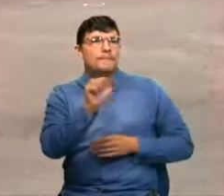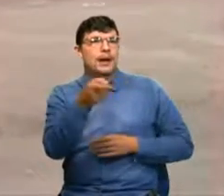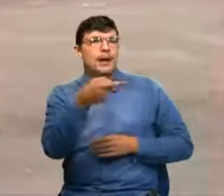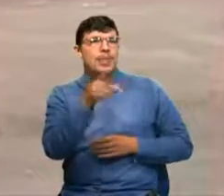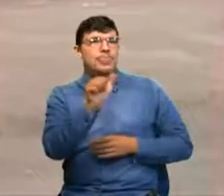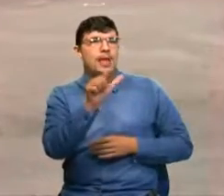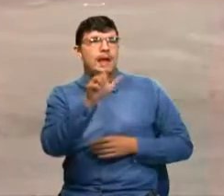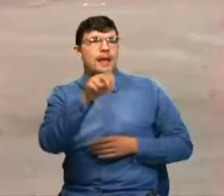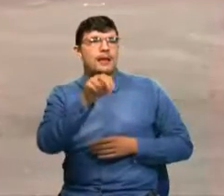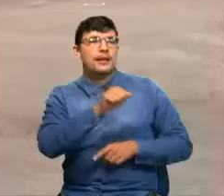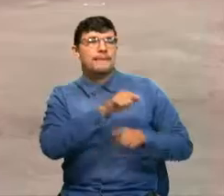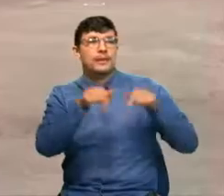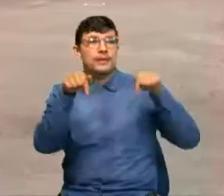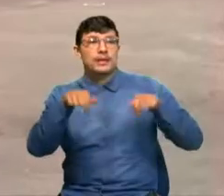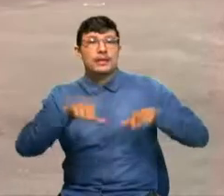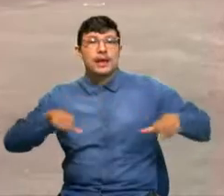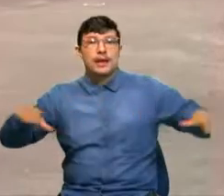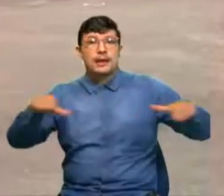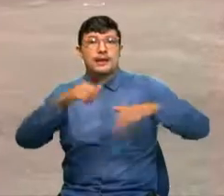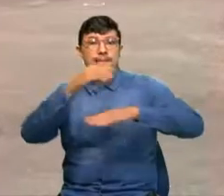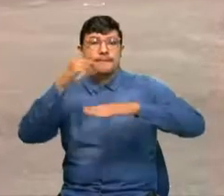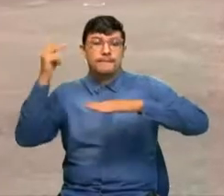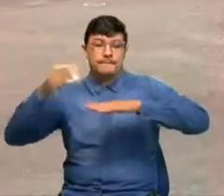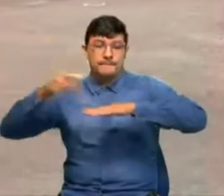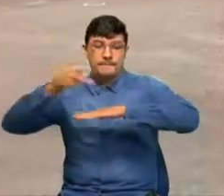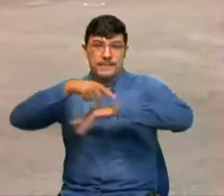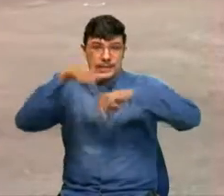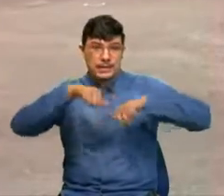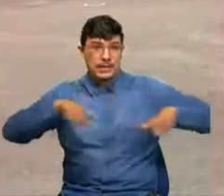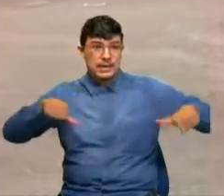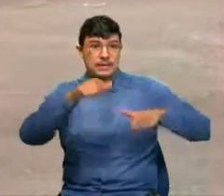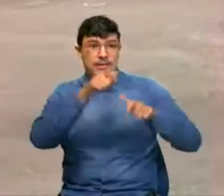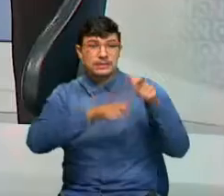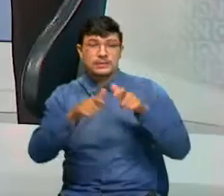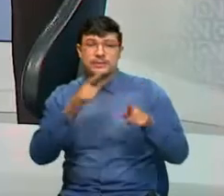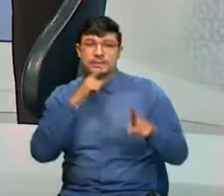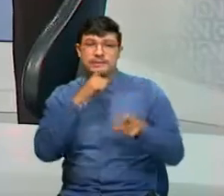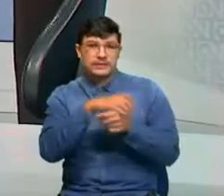zona peatonal de este puerto también se ha deteriorado, la